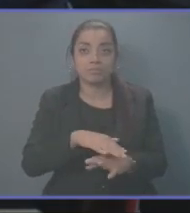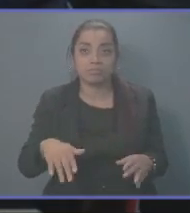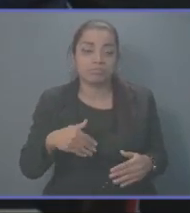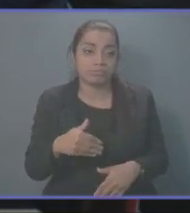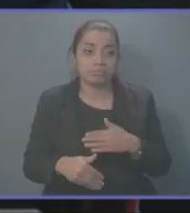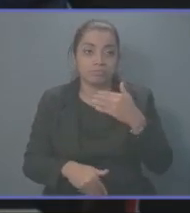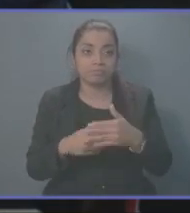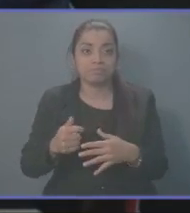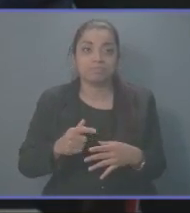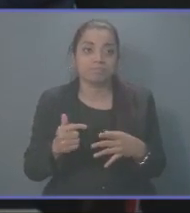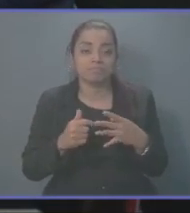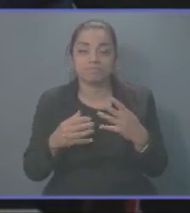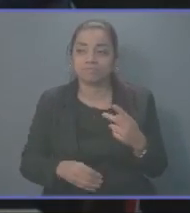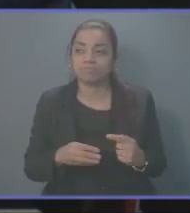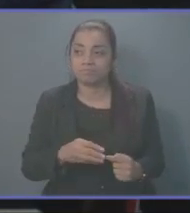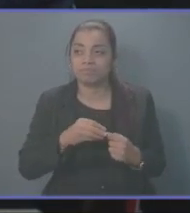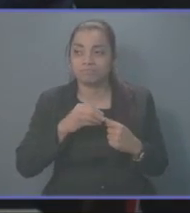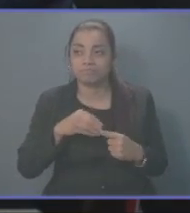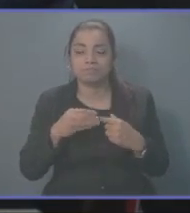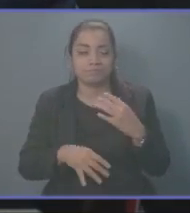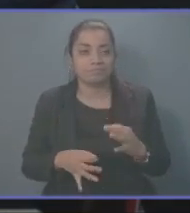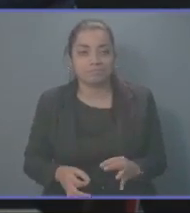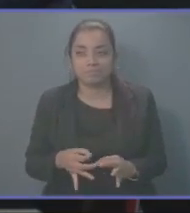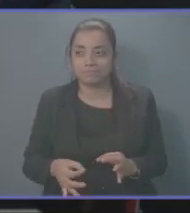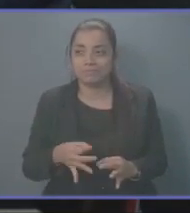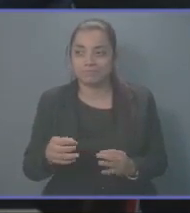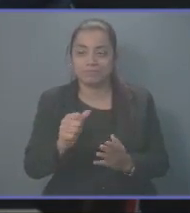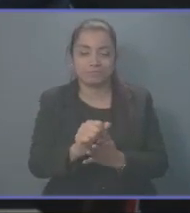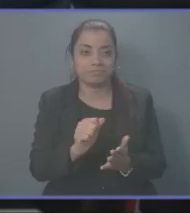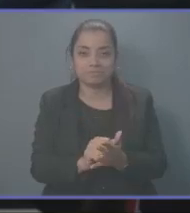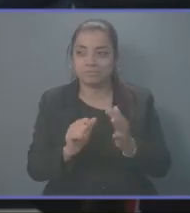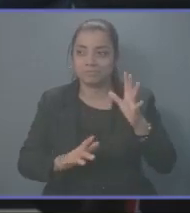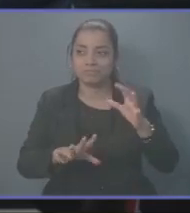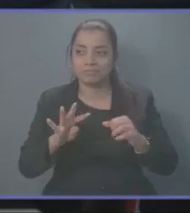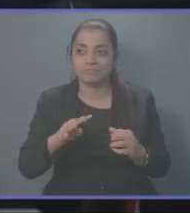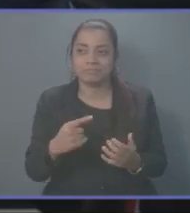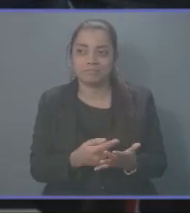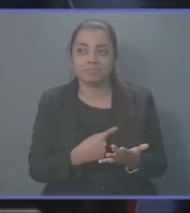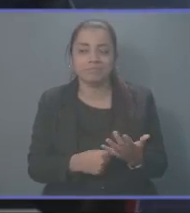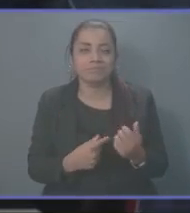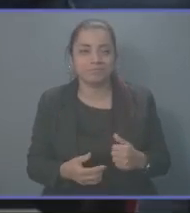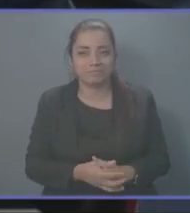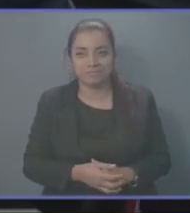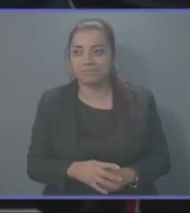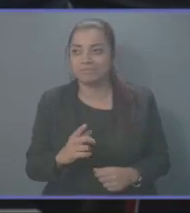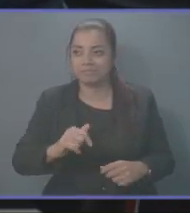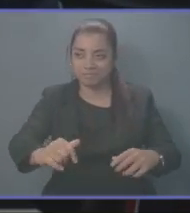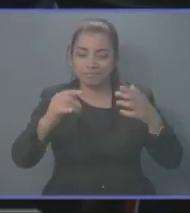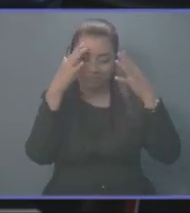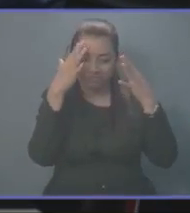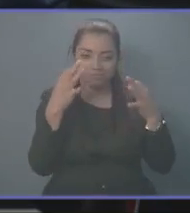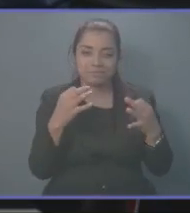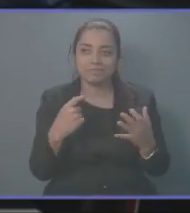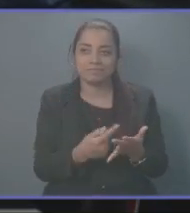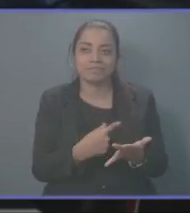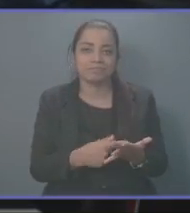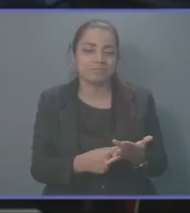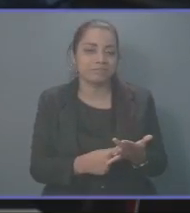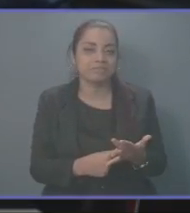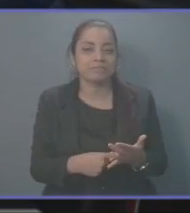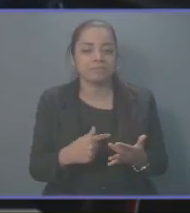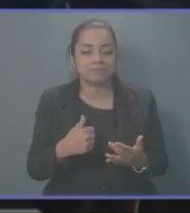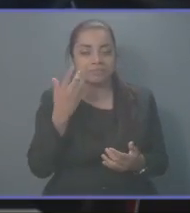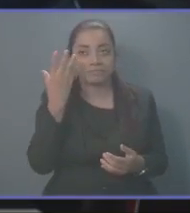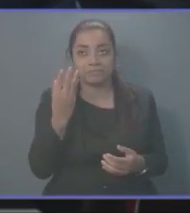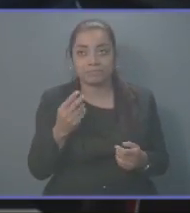esta ley especial o sus prórrogas. Artículo 14. El presente decreto entrará en vigencia el